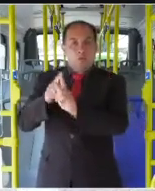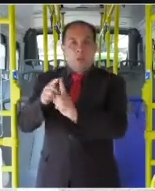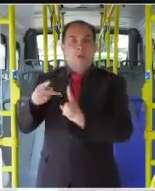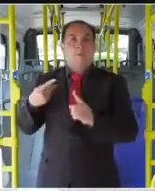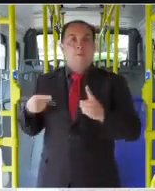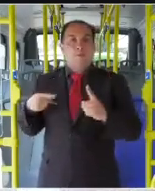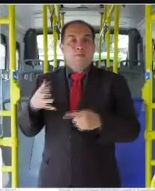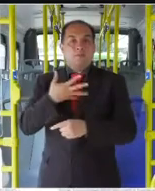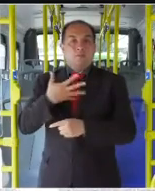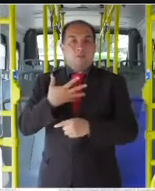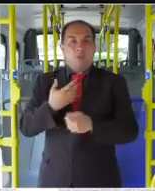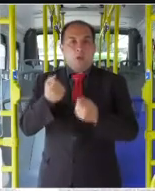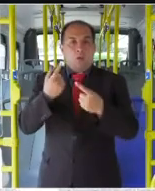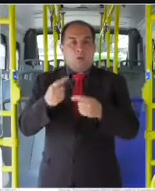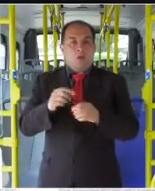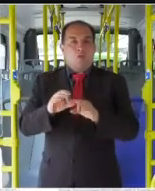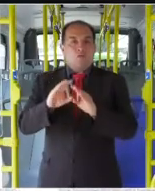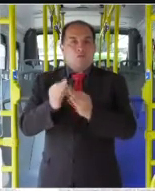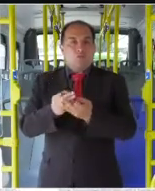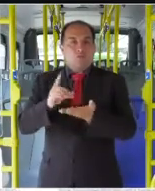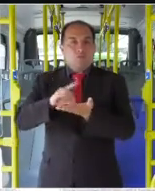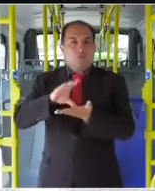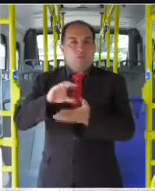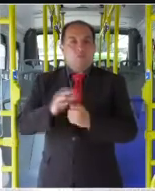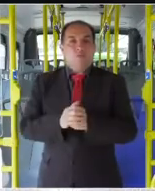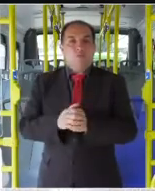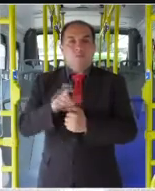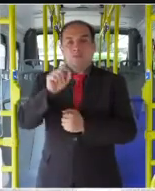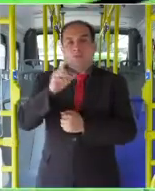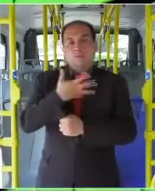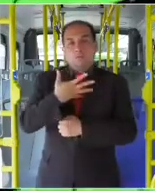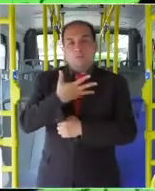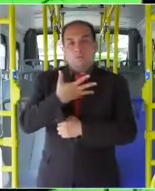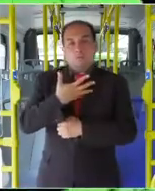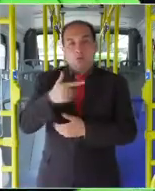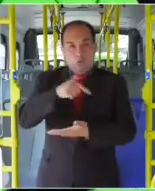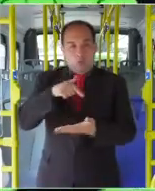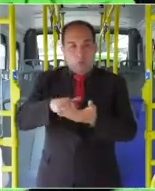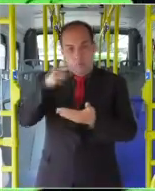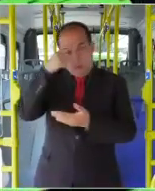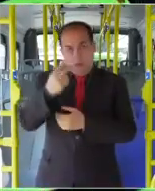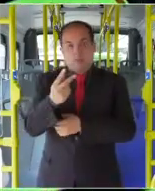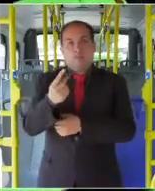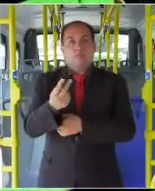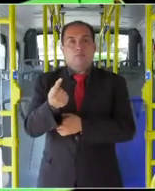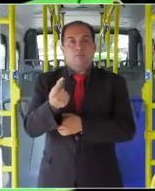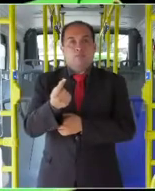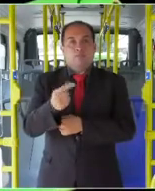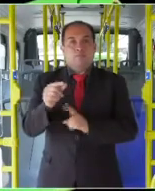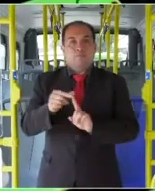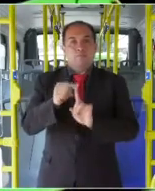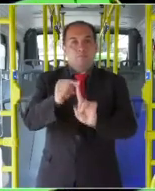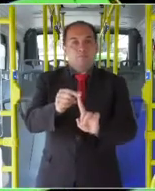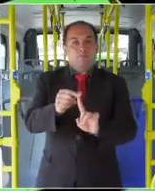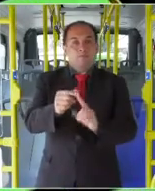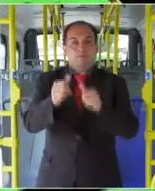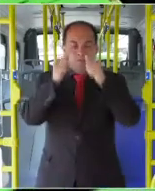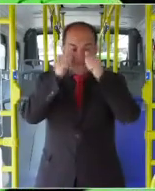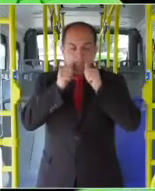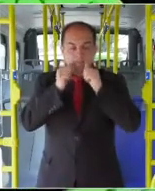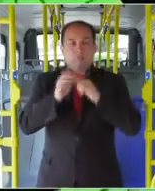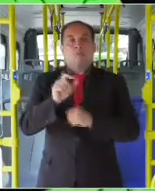personas que tienen cierto tipo de discapacidad, además traen un lugar para perro guía y